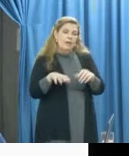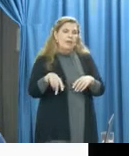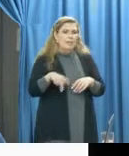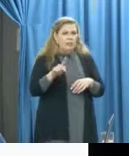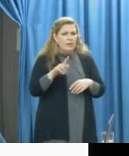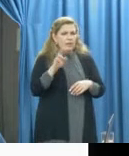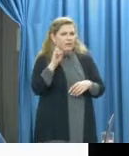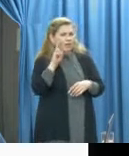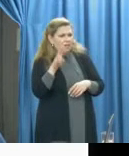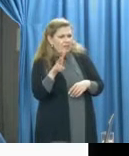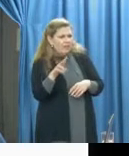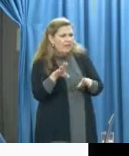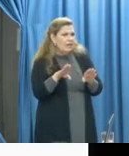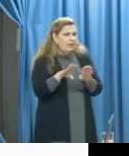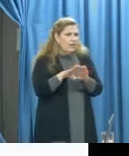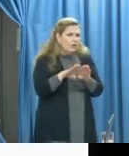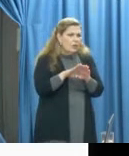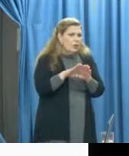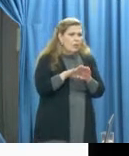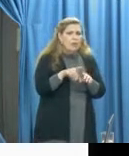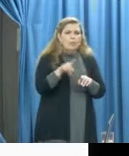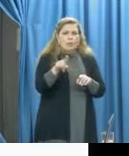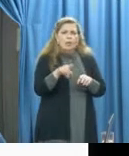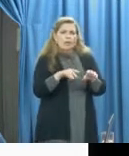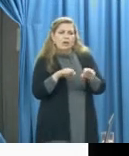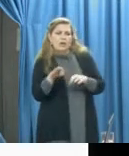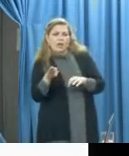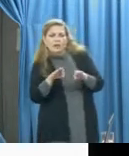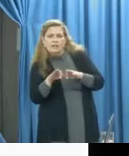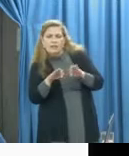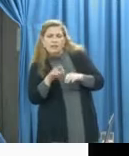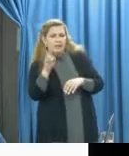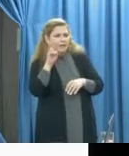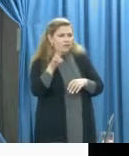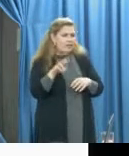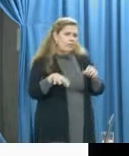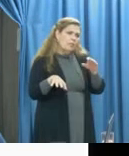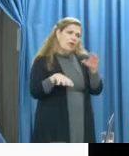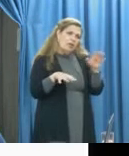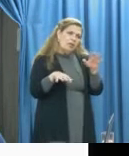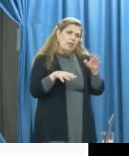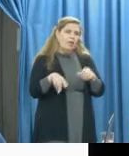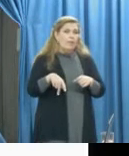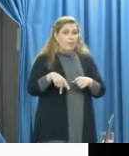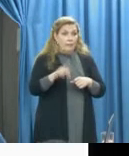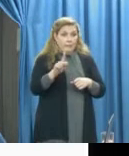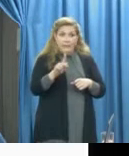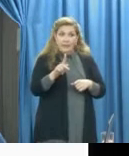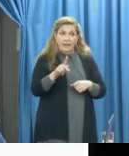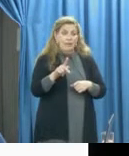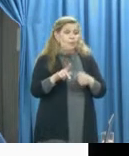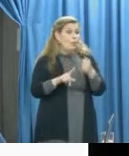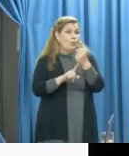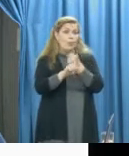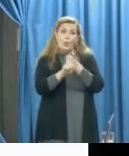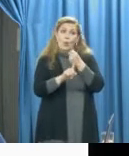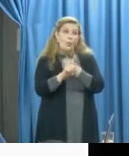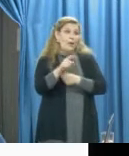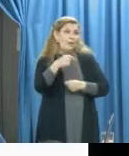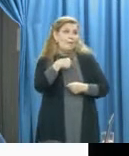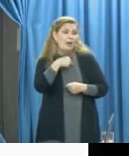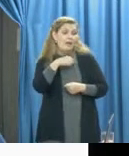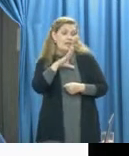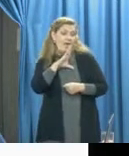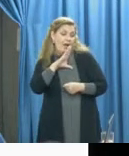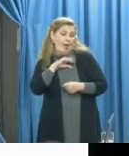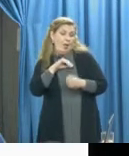ver, pónganlos a enojar para que le dé su ataque epiléptico, y en realidad era una crisis sincopal, no era una epilepsia. Una